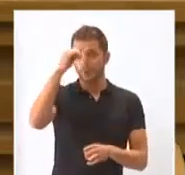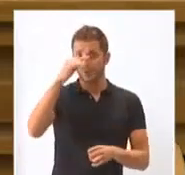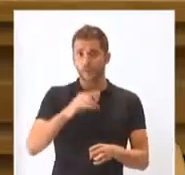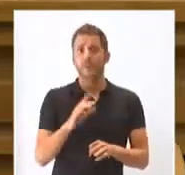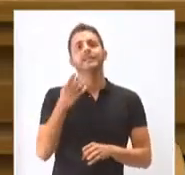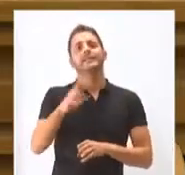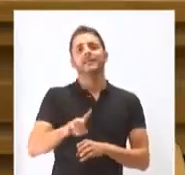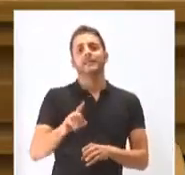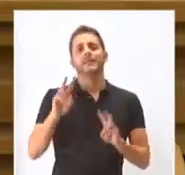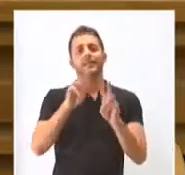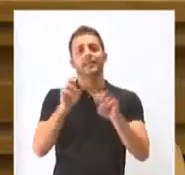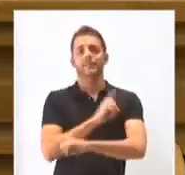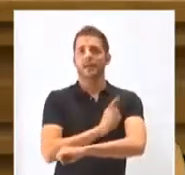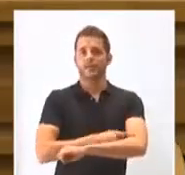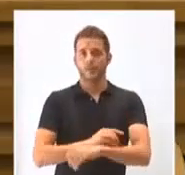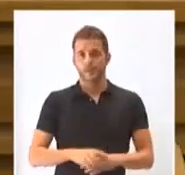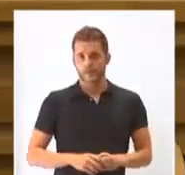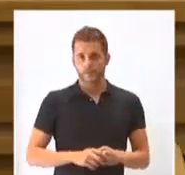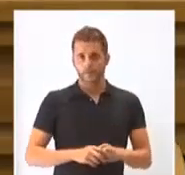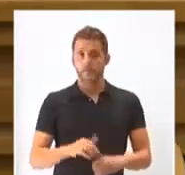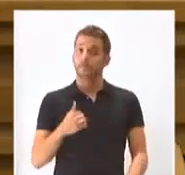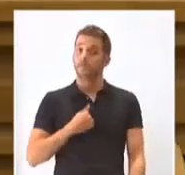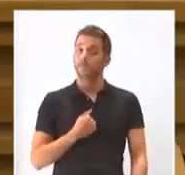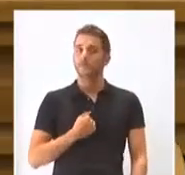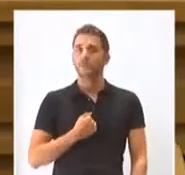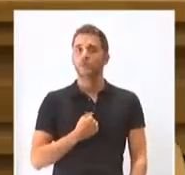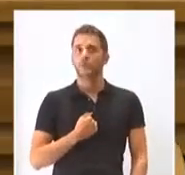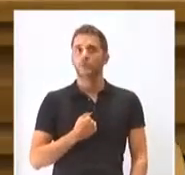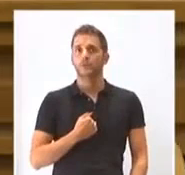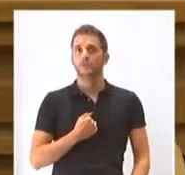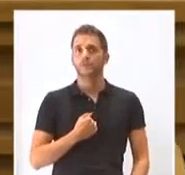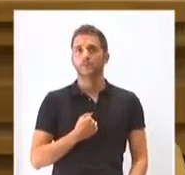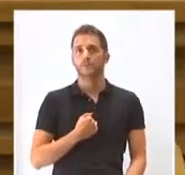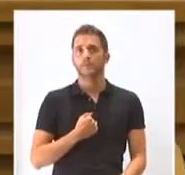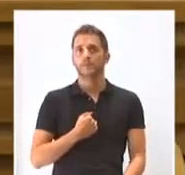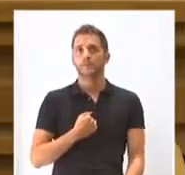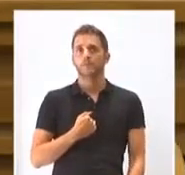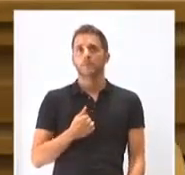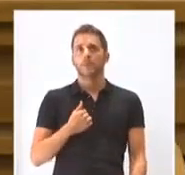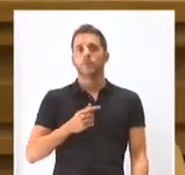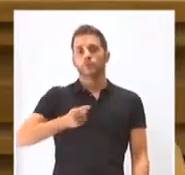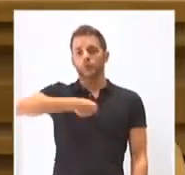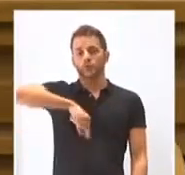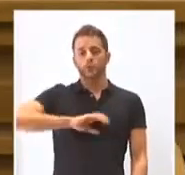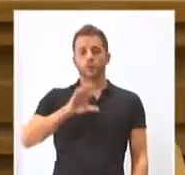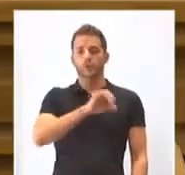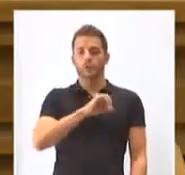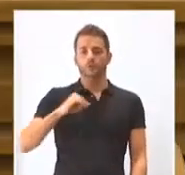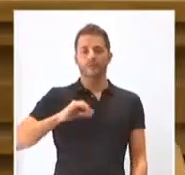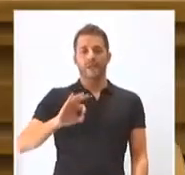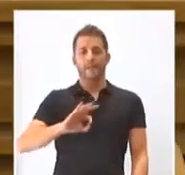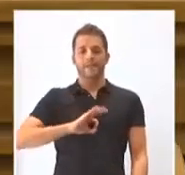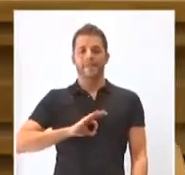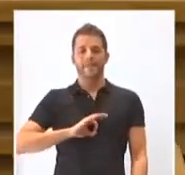supuesto también el de deportes yo no voy a decir que somos yo no voy a decir que somos la comunidad autónoma que más medallas olímpicas